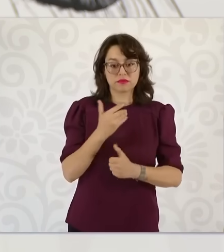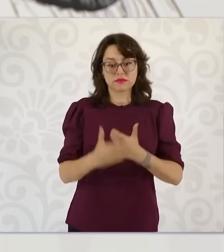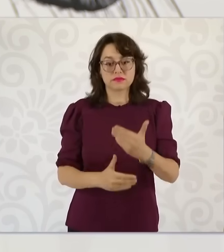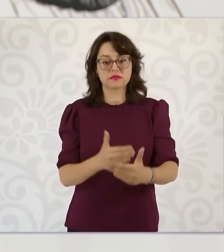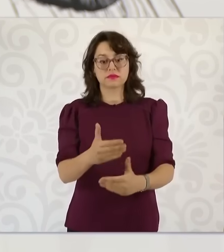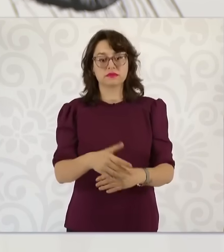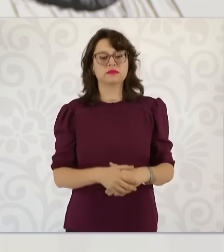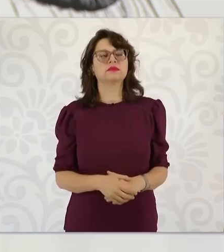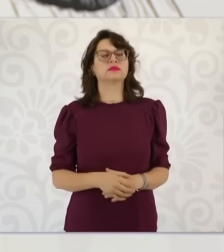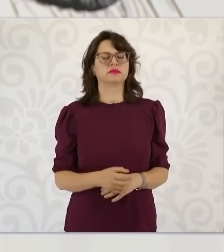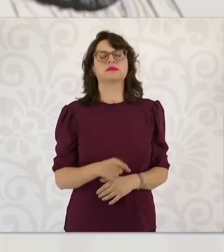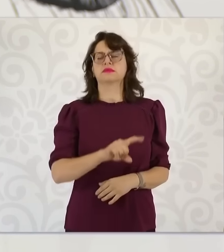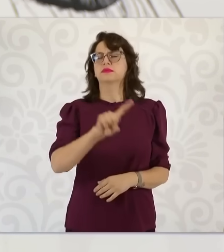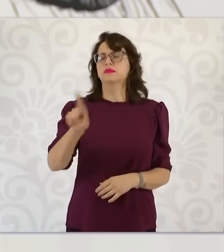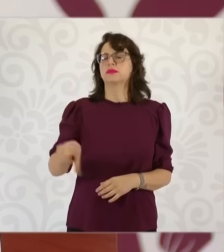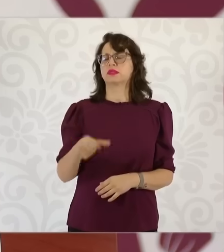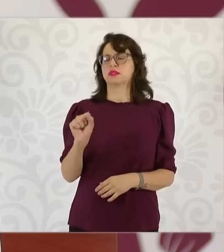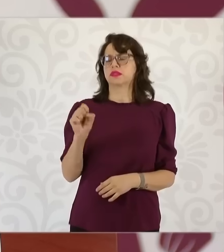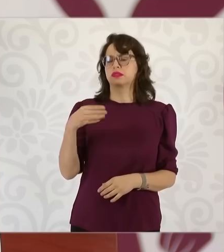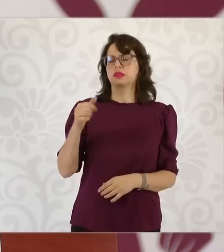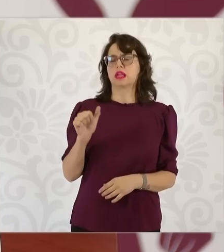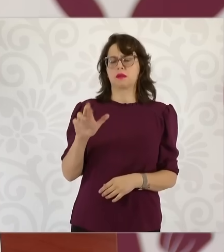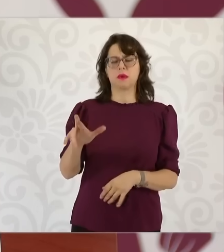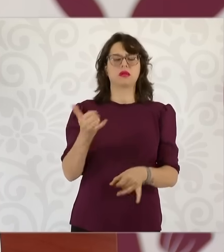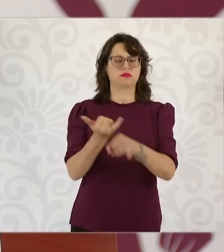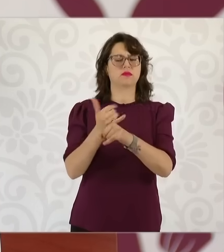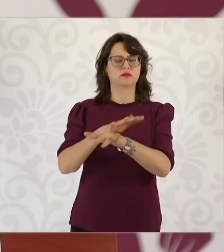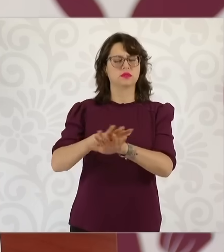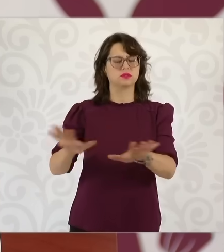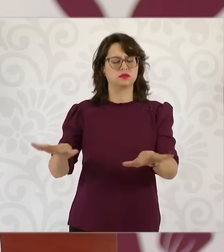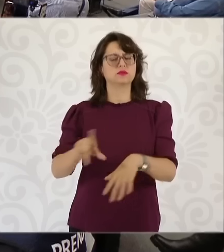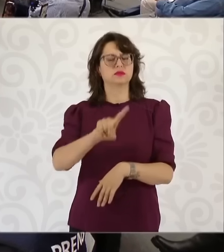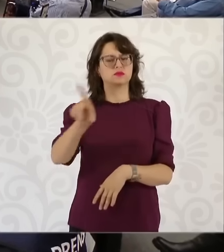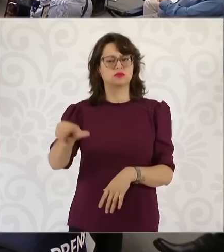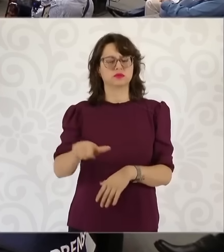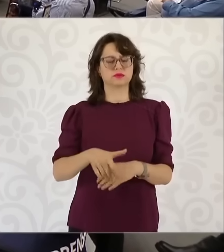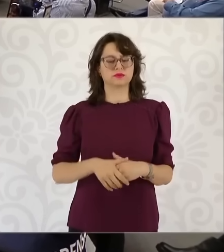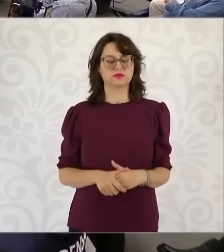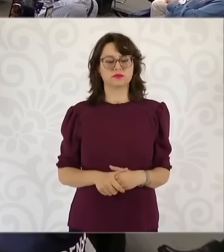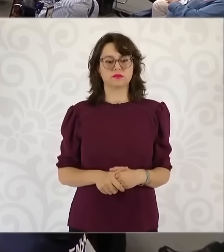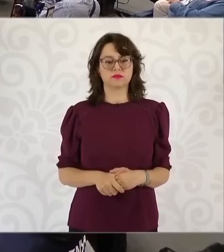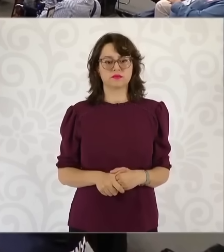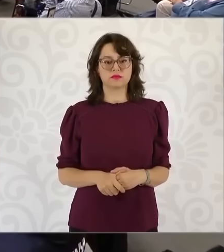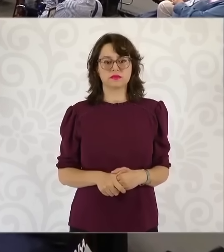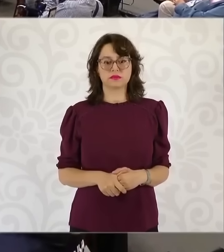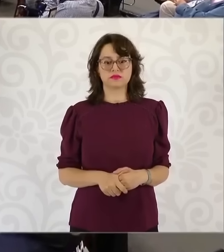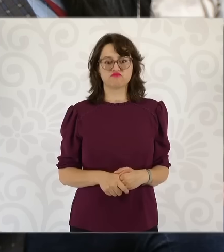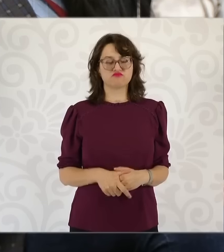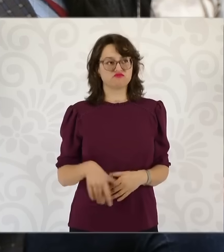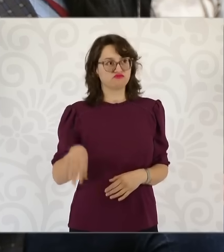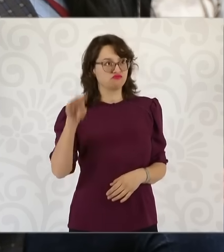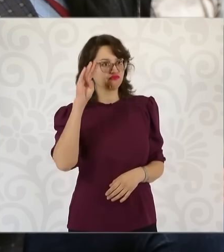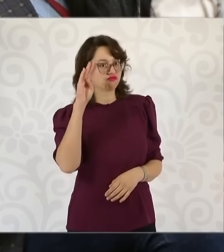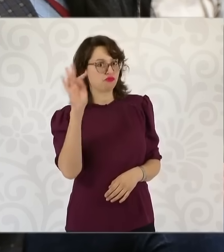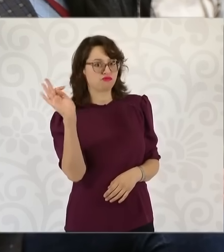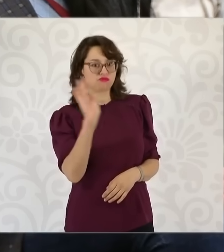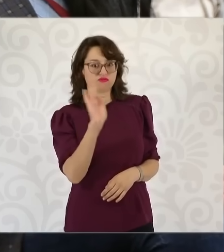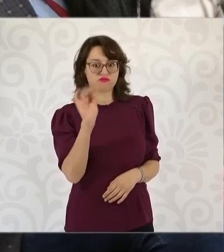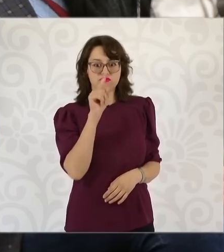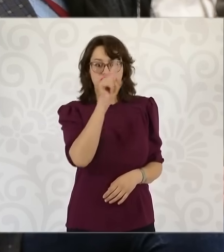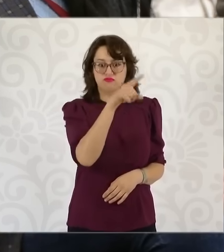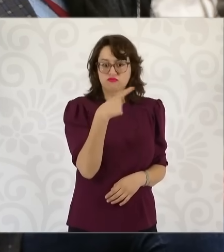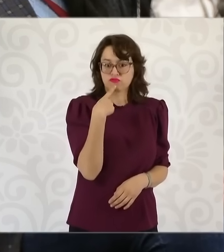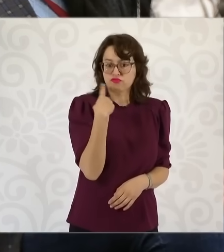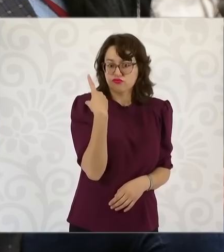Marina que dé toda la información, por favor. ¿Se tiene planteado o se tiene pensado demandar de